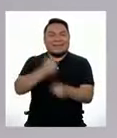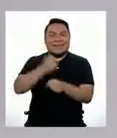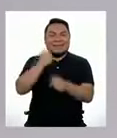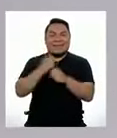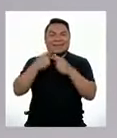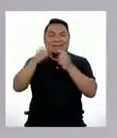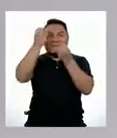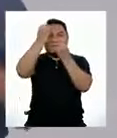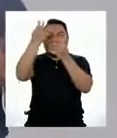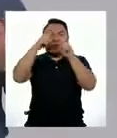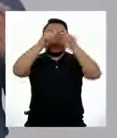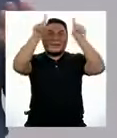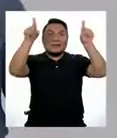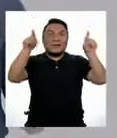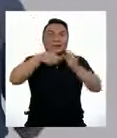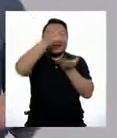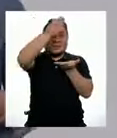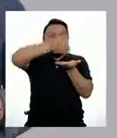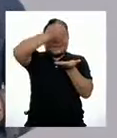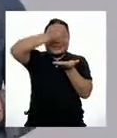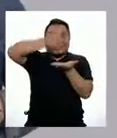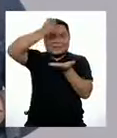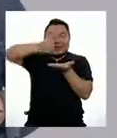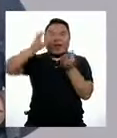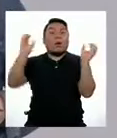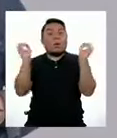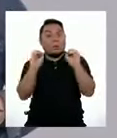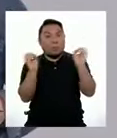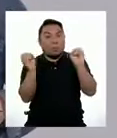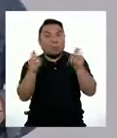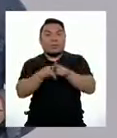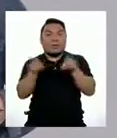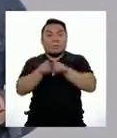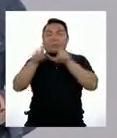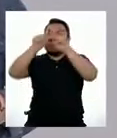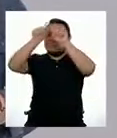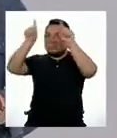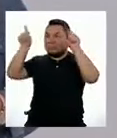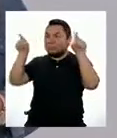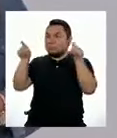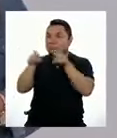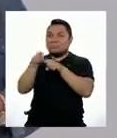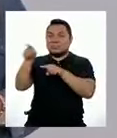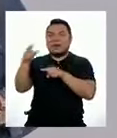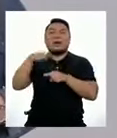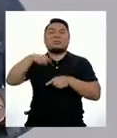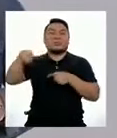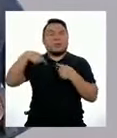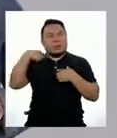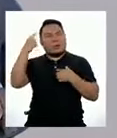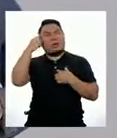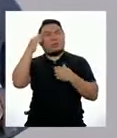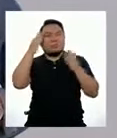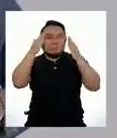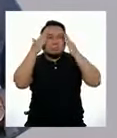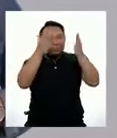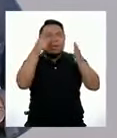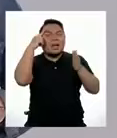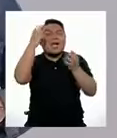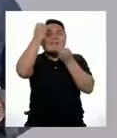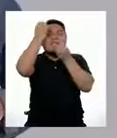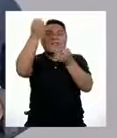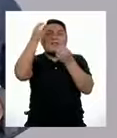diversos gráficos estadísticos. Estos pueden ser gráficos de barras o circulares y para ello nos enfocamos en la información